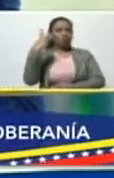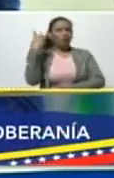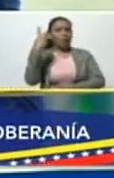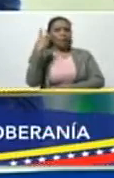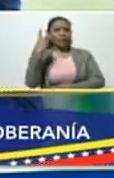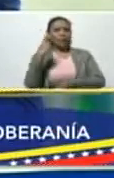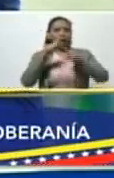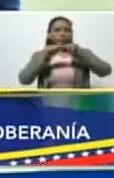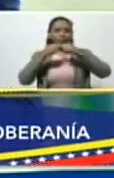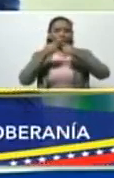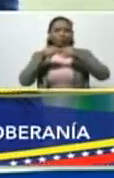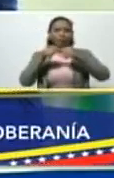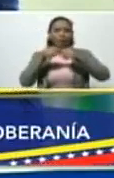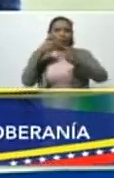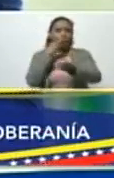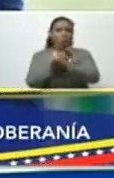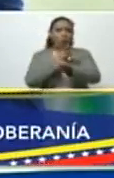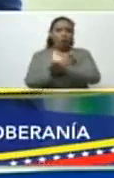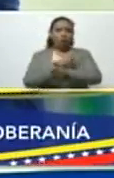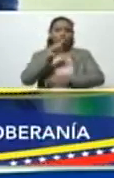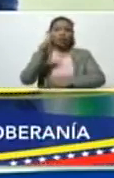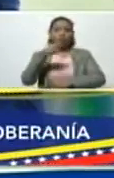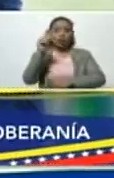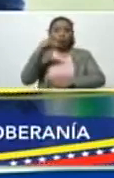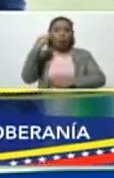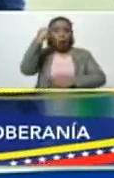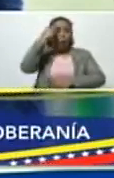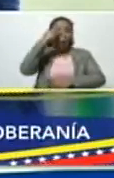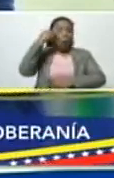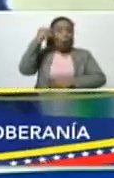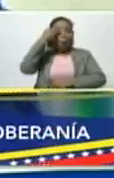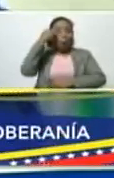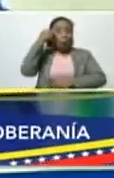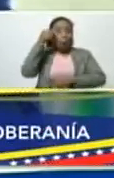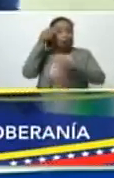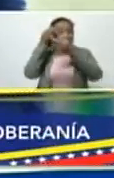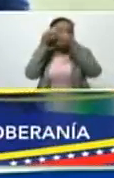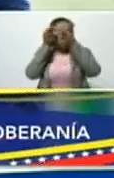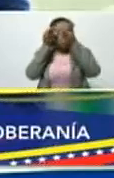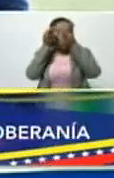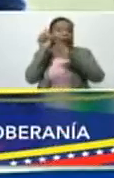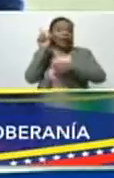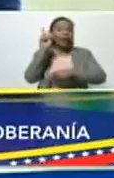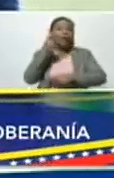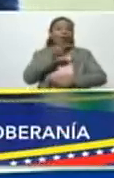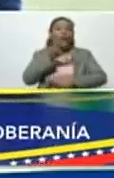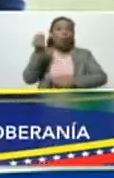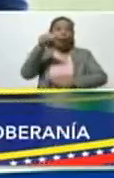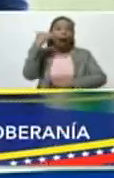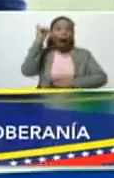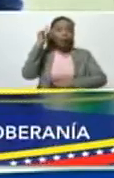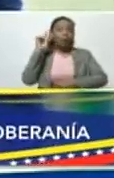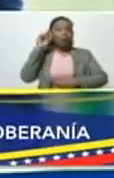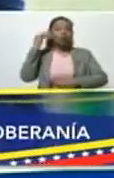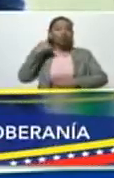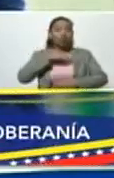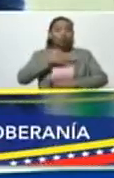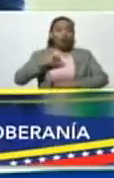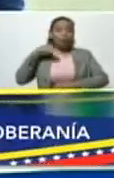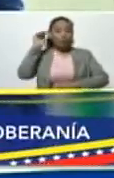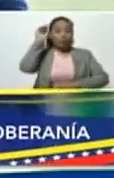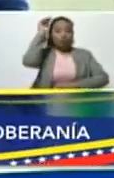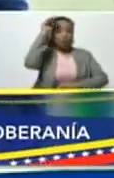tejido óseo, sino en córnea, en cartílago. Y le digo más, nosotros tenemos proyectado en el futuro